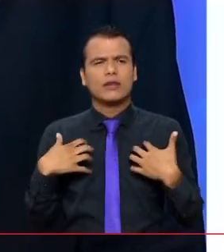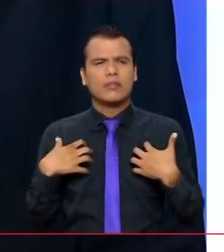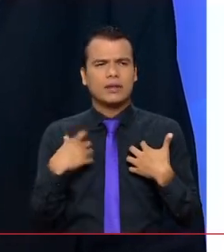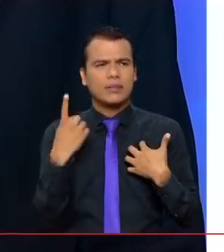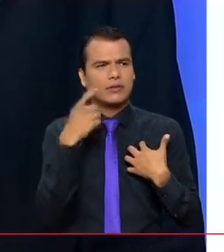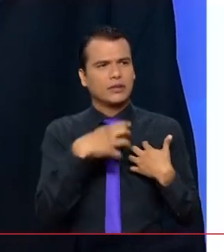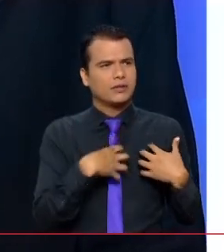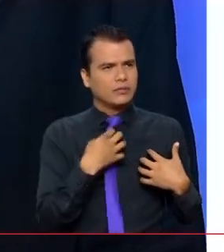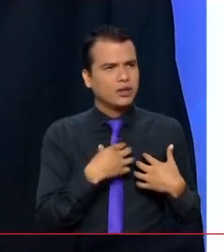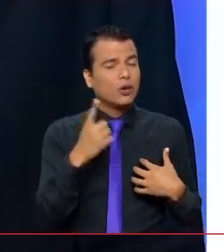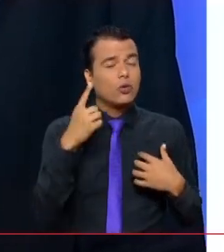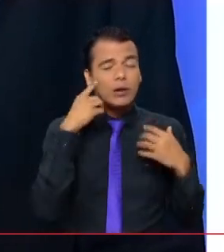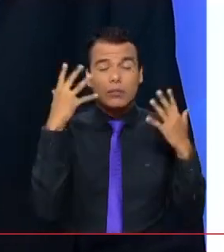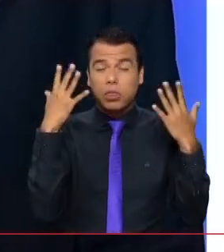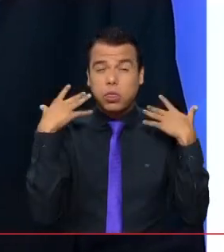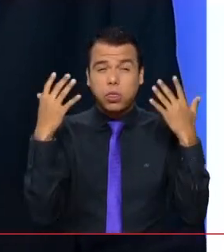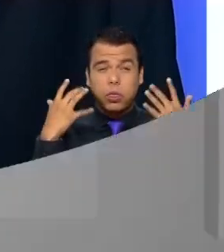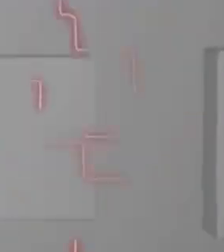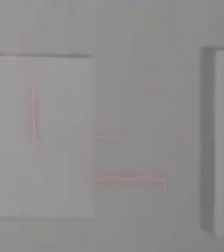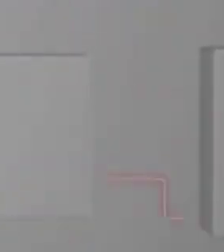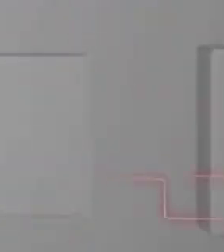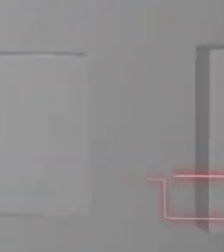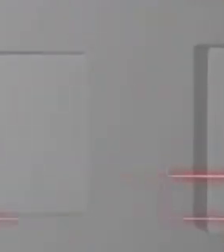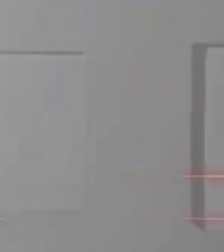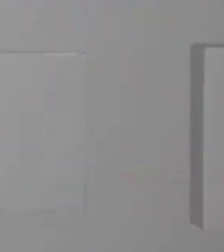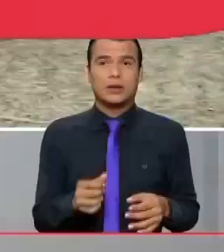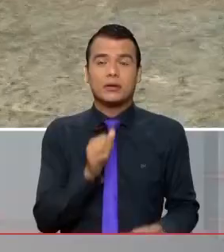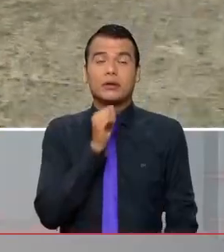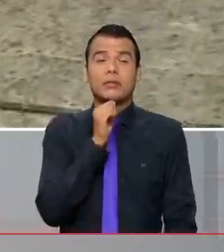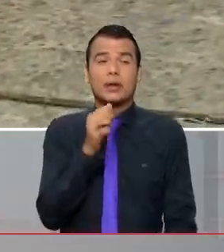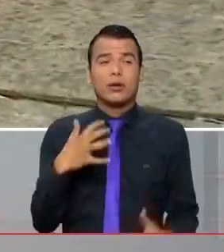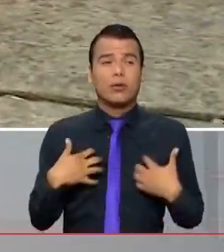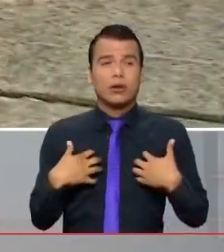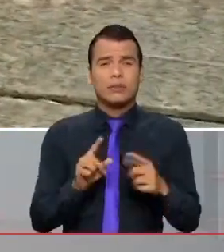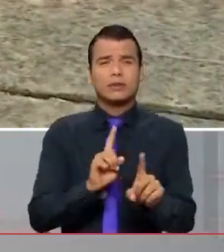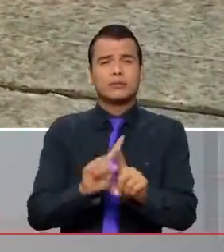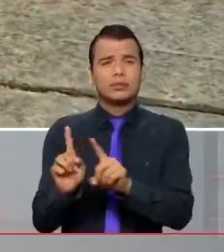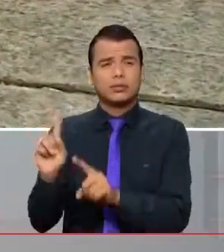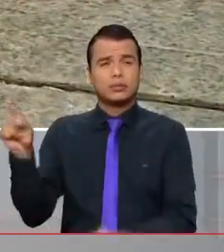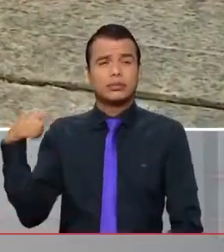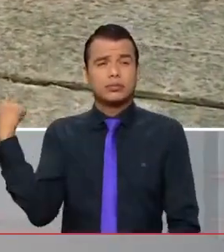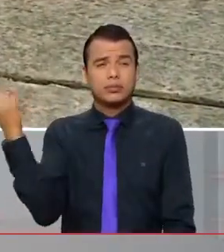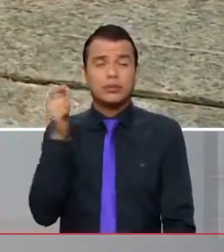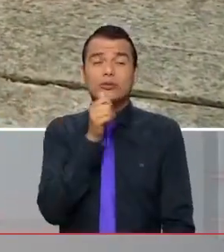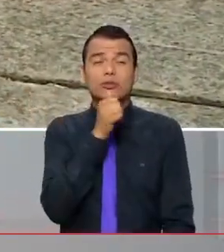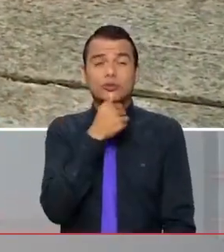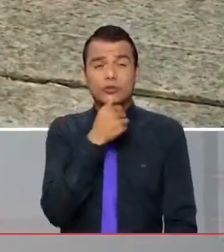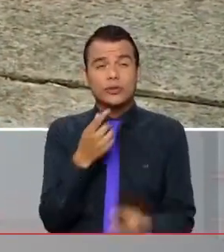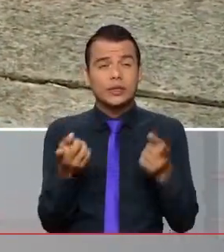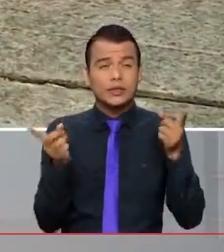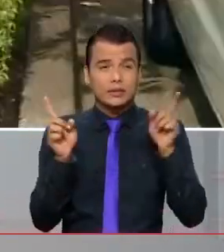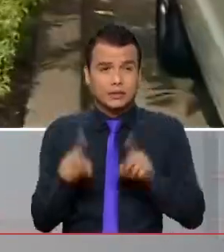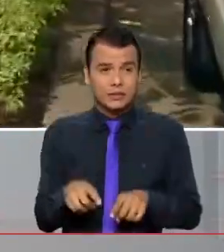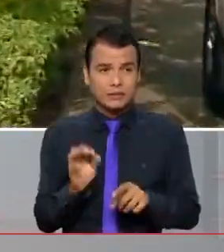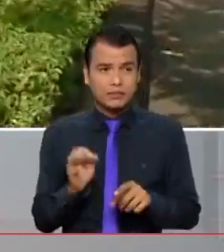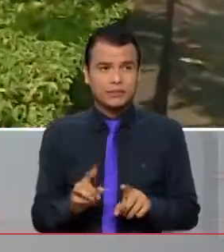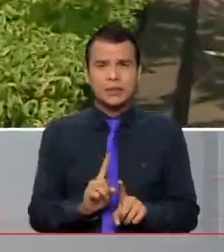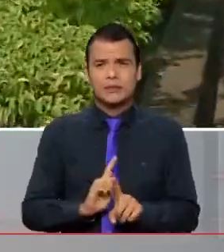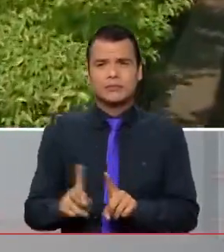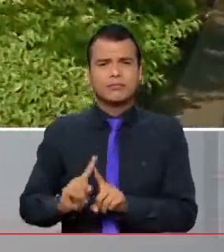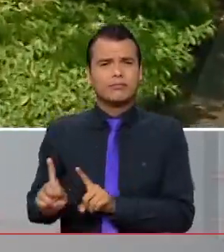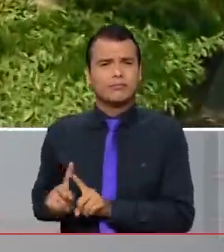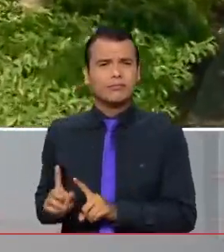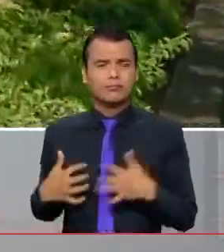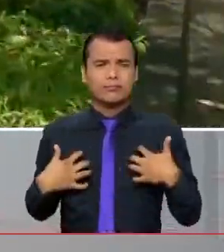ayer del calor, yo la escuché, imagínese cómo lo viven gatos, perros y otros animales. Pues creo que todos los seres vivos